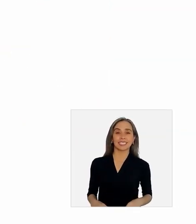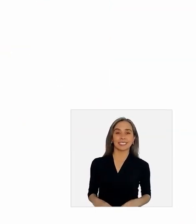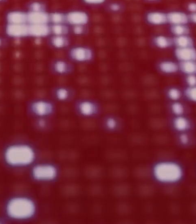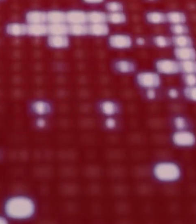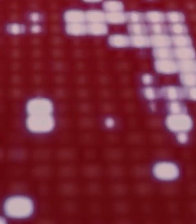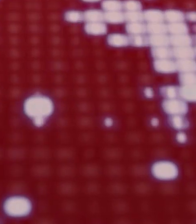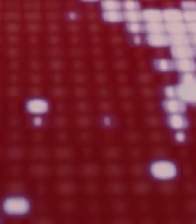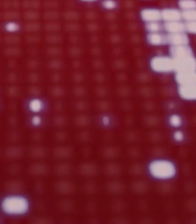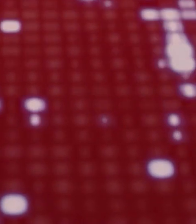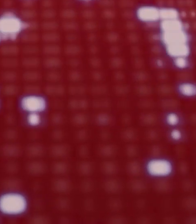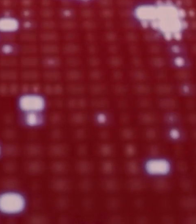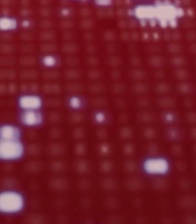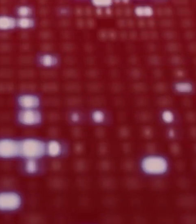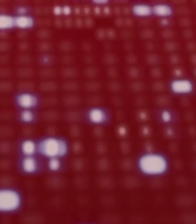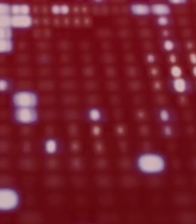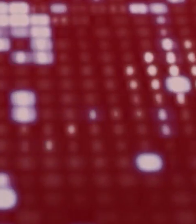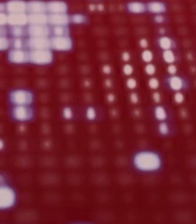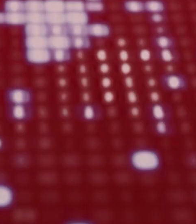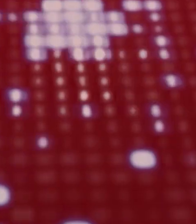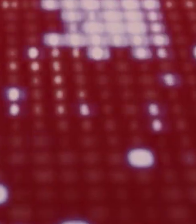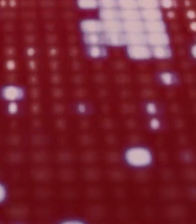Chile.